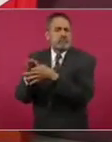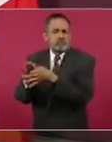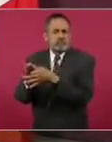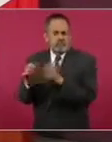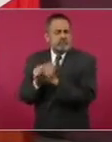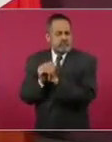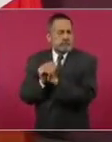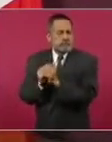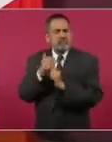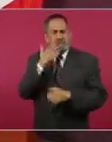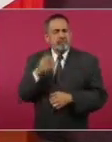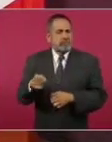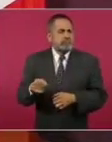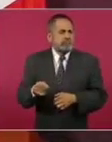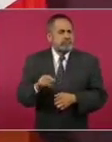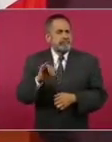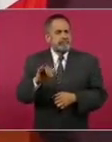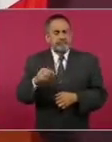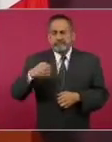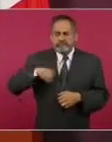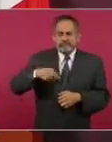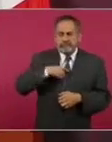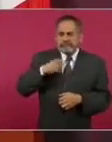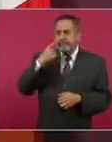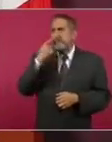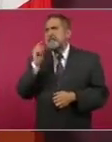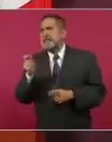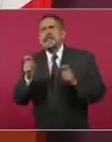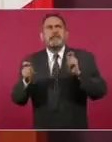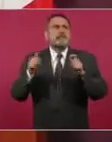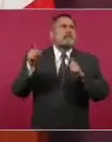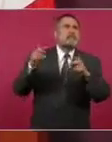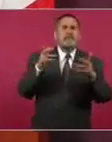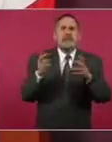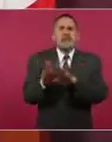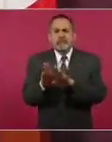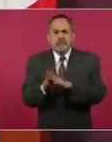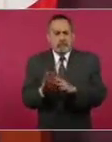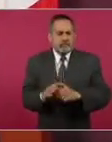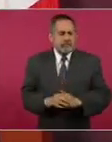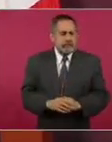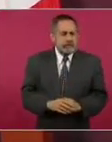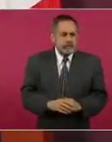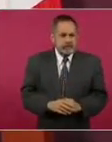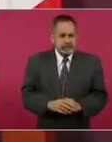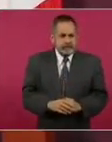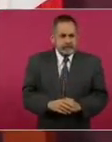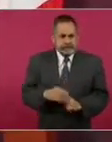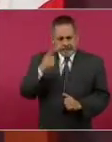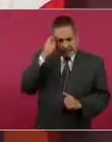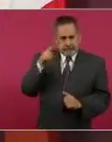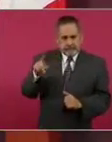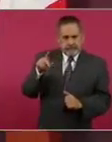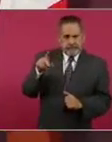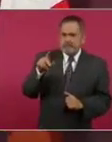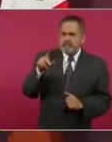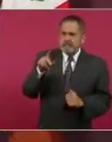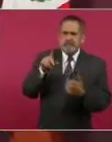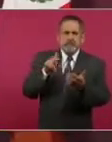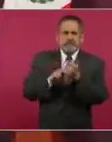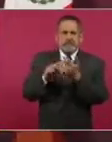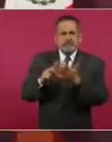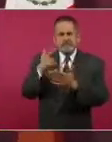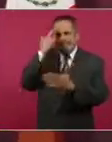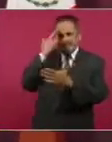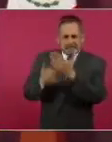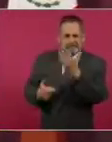Estamos constantemente pendientes para que no se cometan